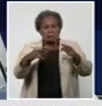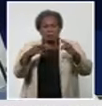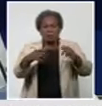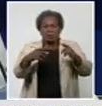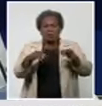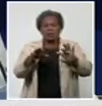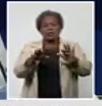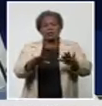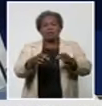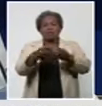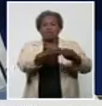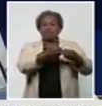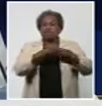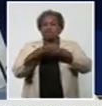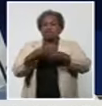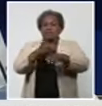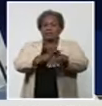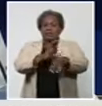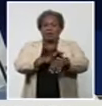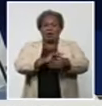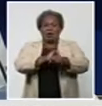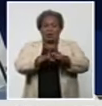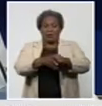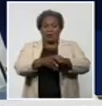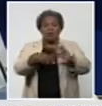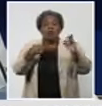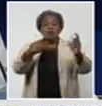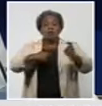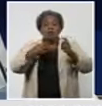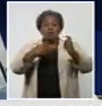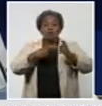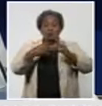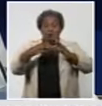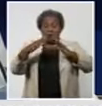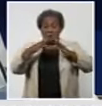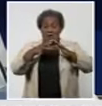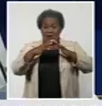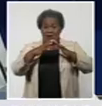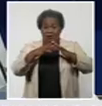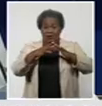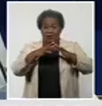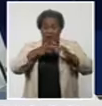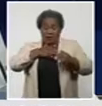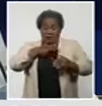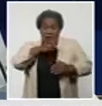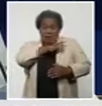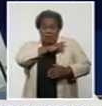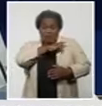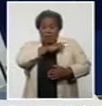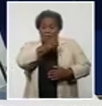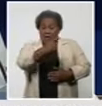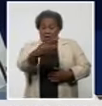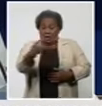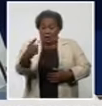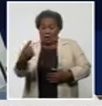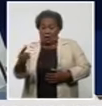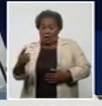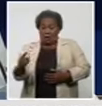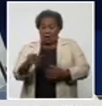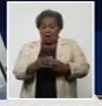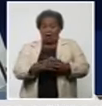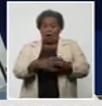la transmisión de la enfermedad, en luchar desde nuestras casas y desde la autorresponsabilidad, esta vez contra